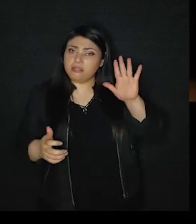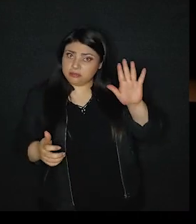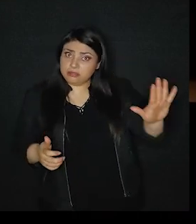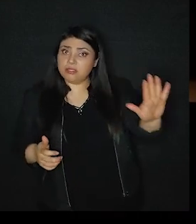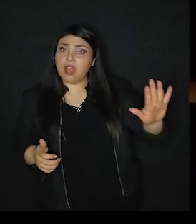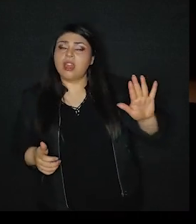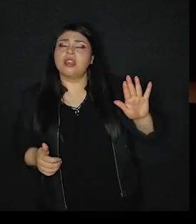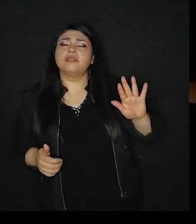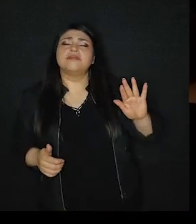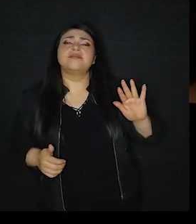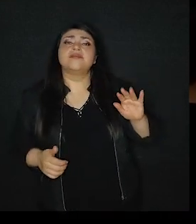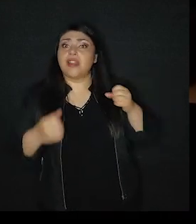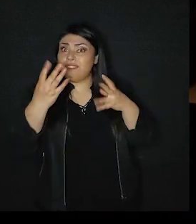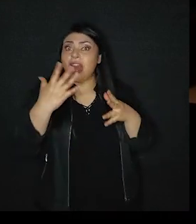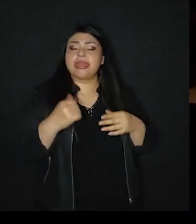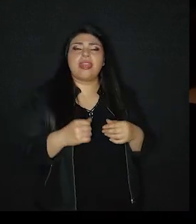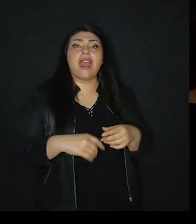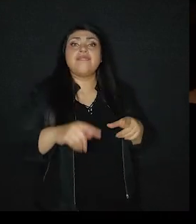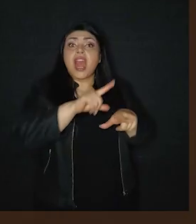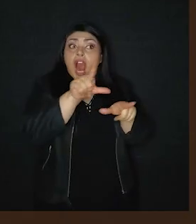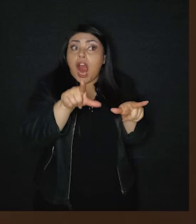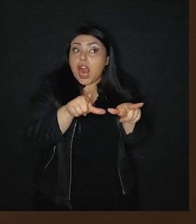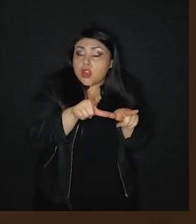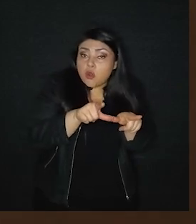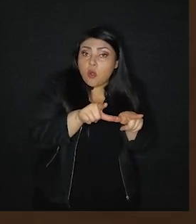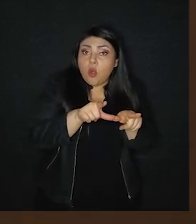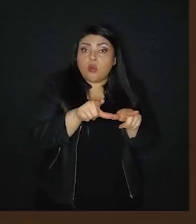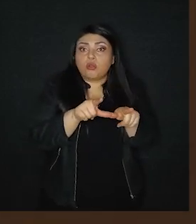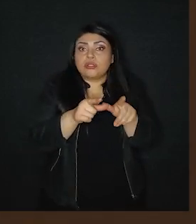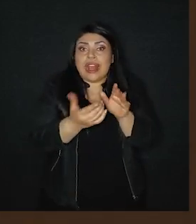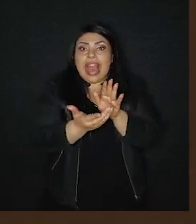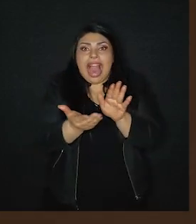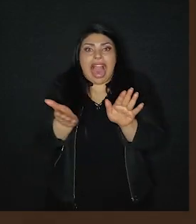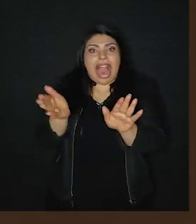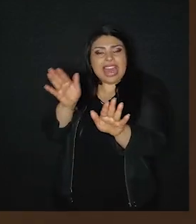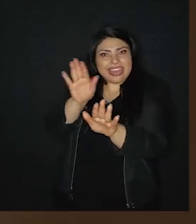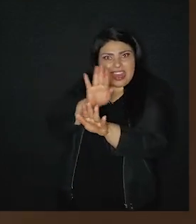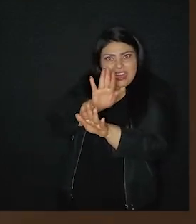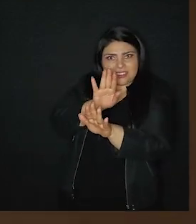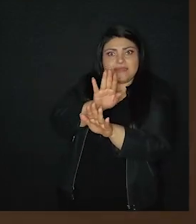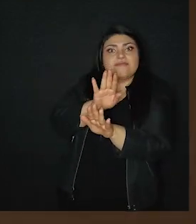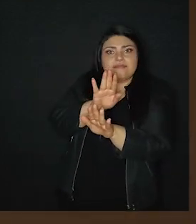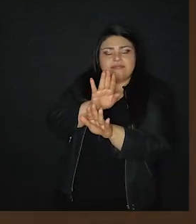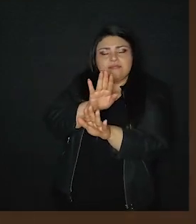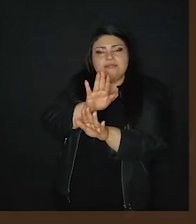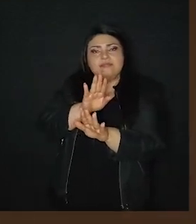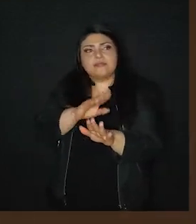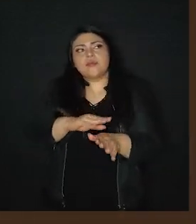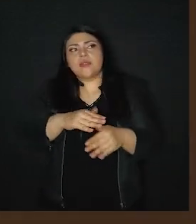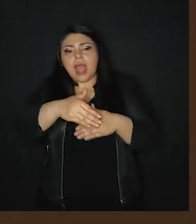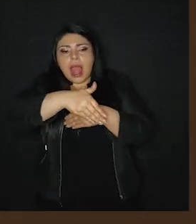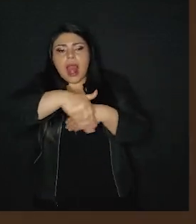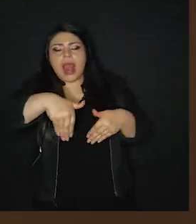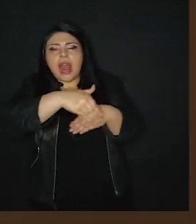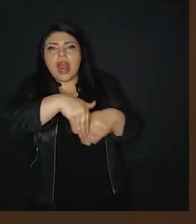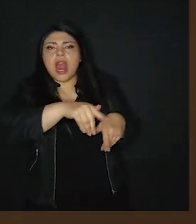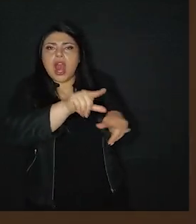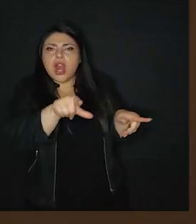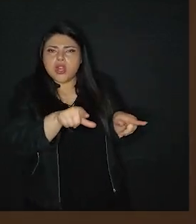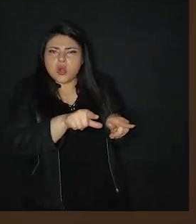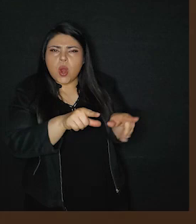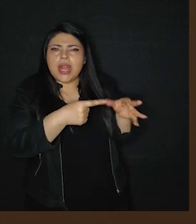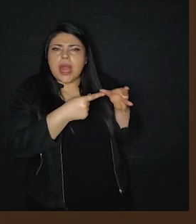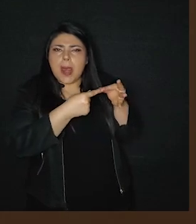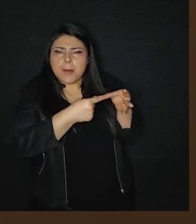estadio local había unos lugares detrás de bambalinas verdad esos pasillos y esos cuartos